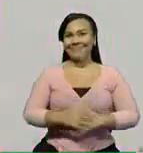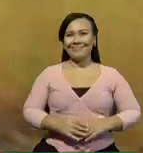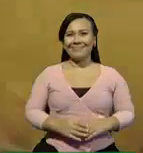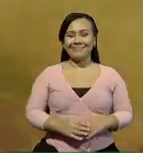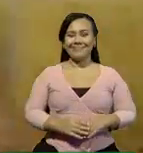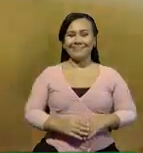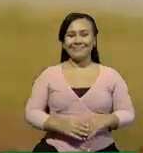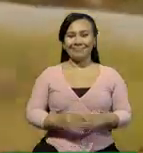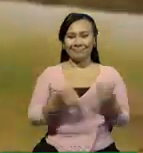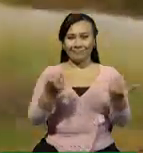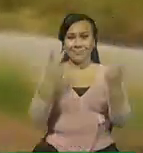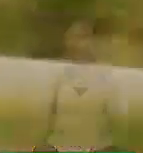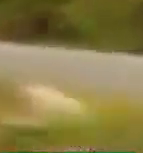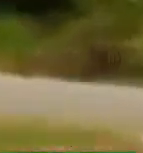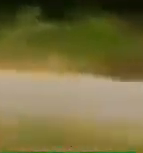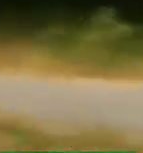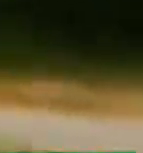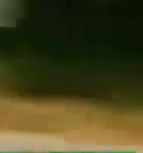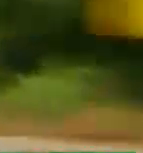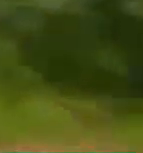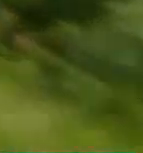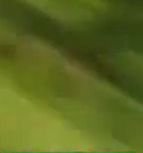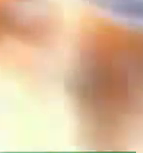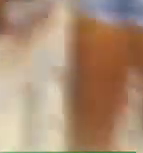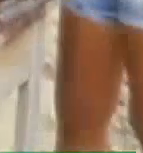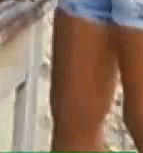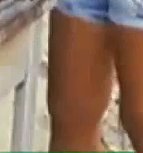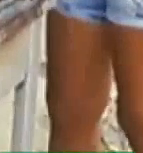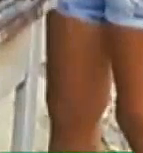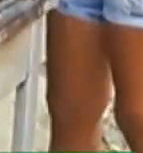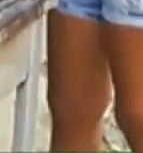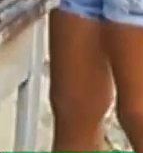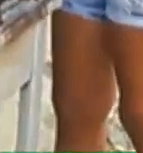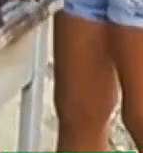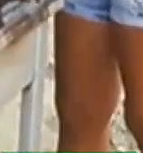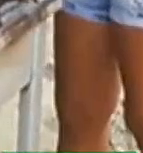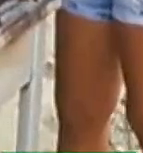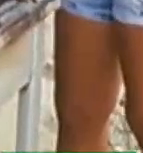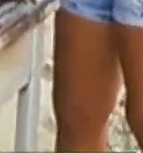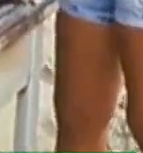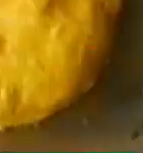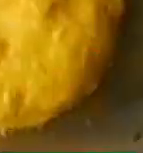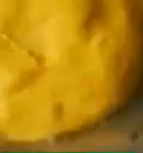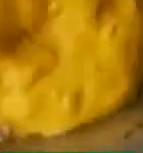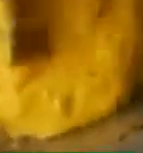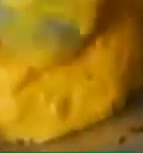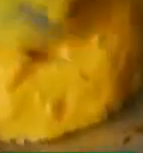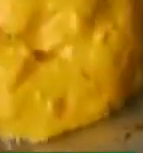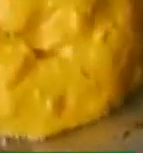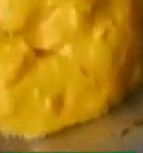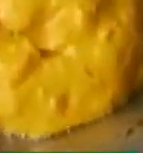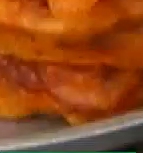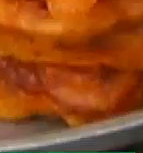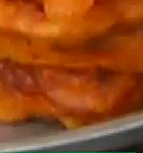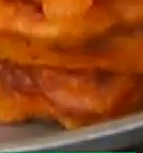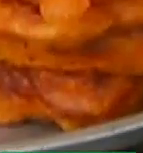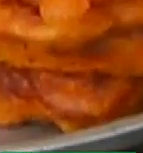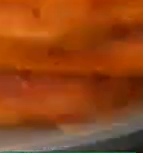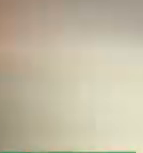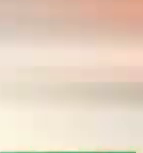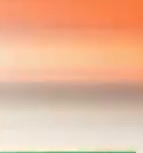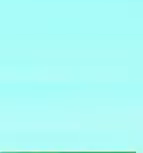En la carretera podremos ir degustando de delicias como tortillas maduros desde